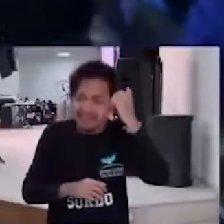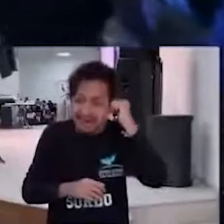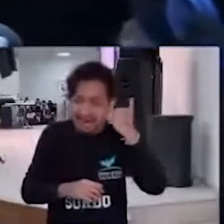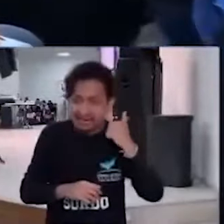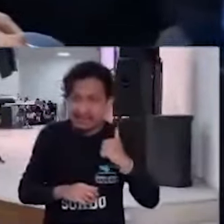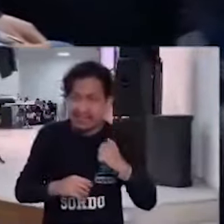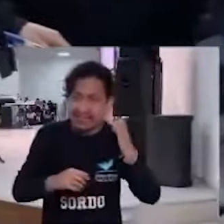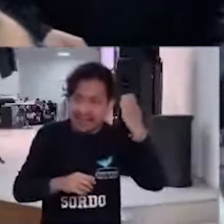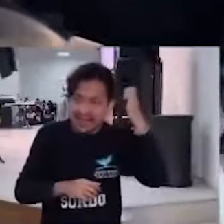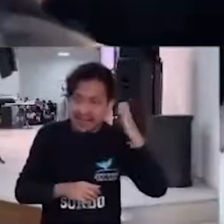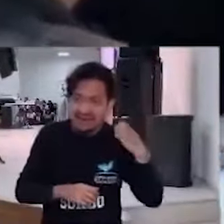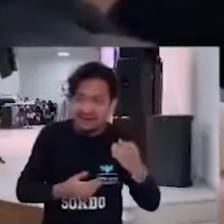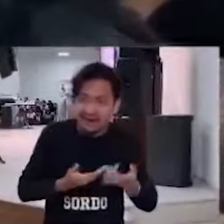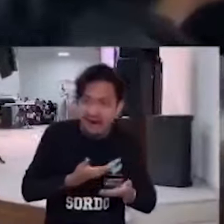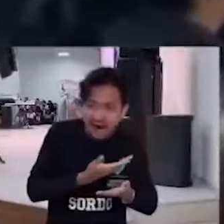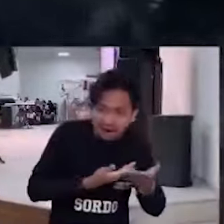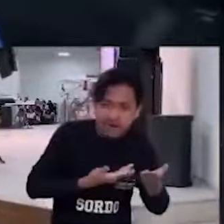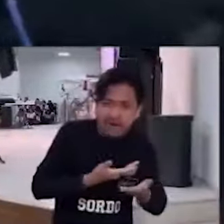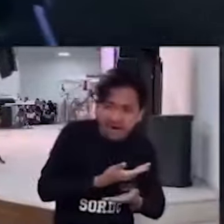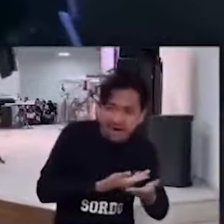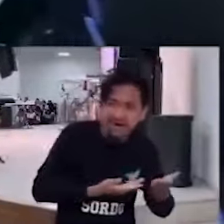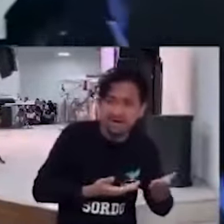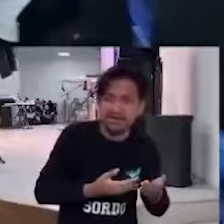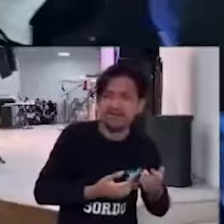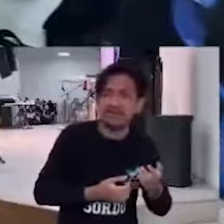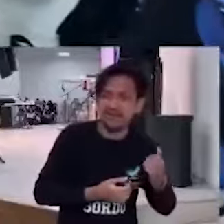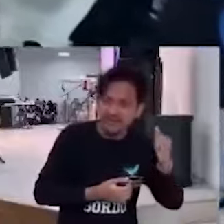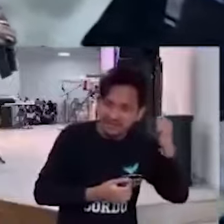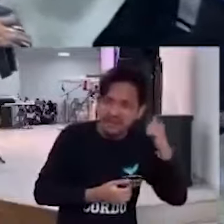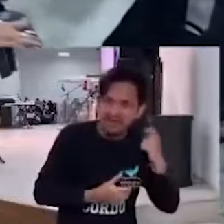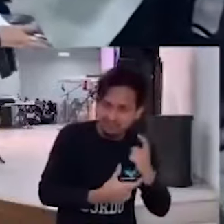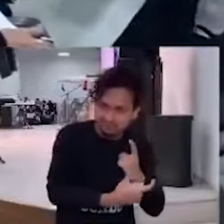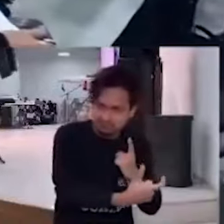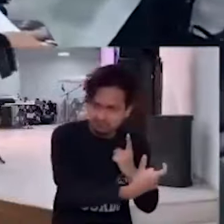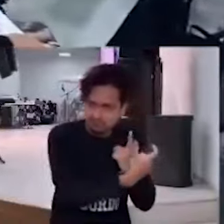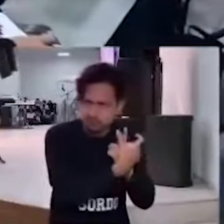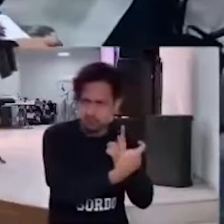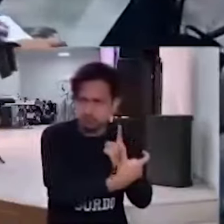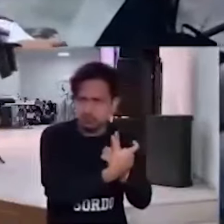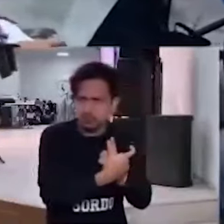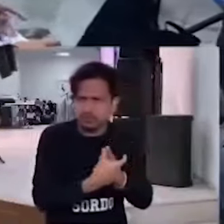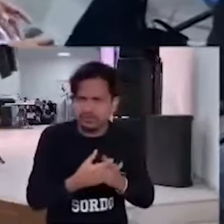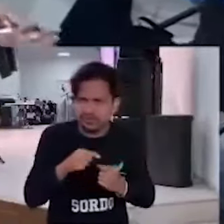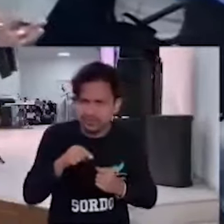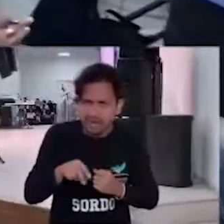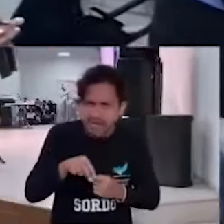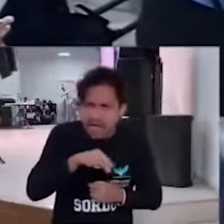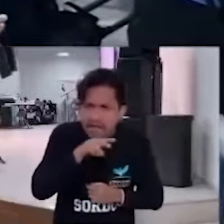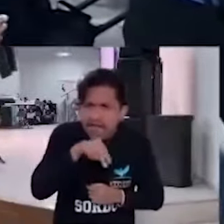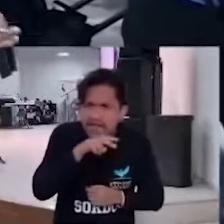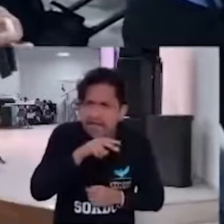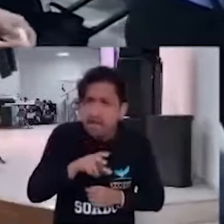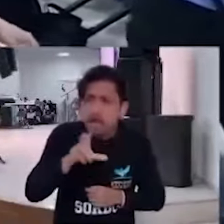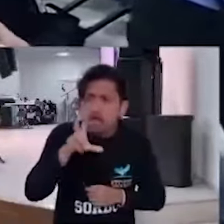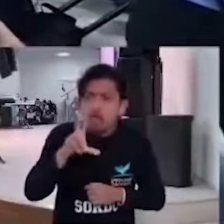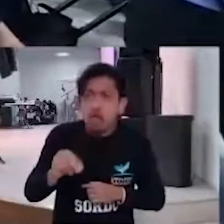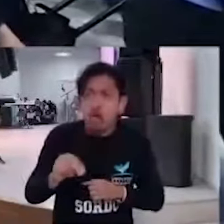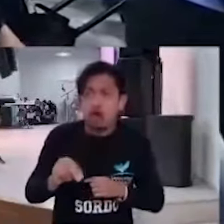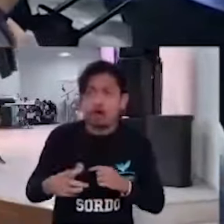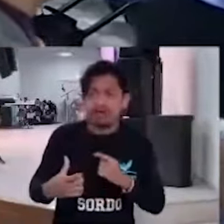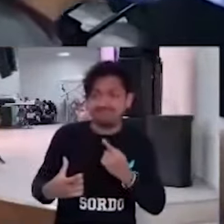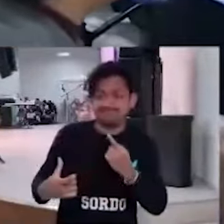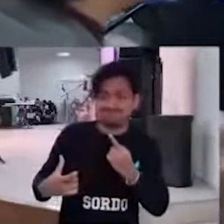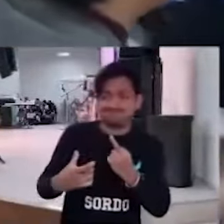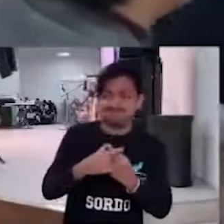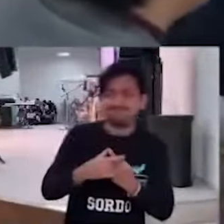habría protegido, porque esa es una de las funciones del varón hacia su esposa, proteger a su esposa. Seguramente Adán